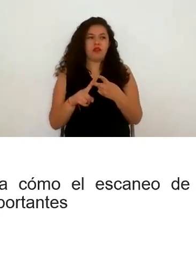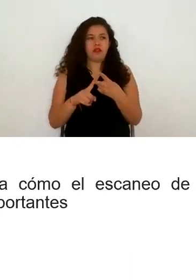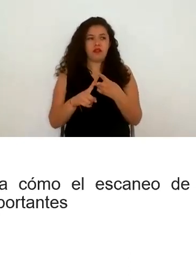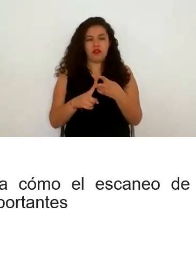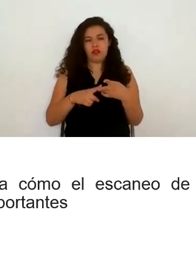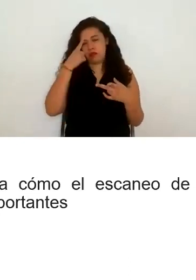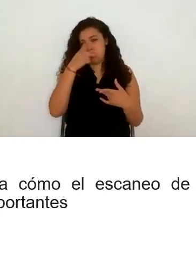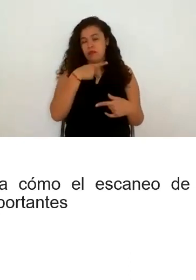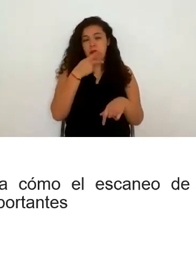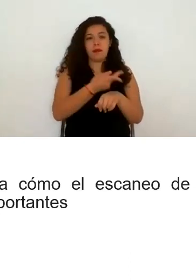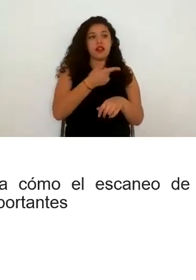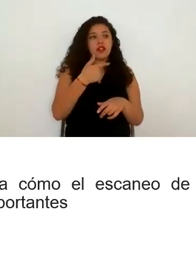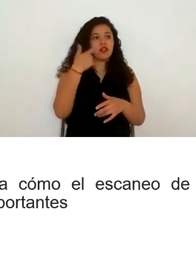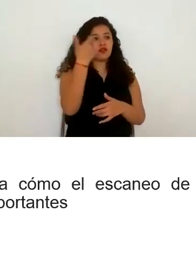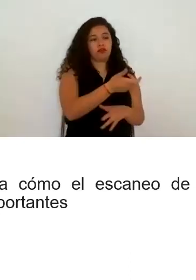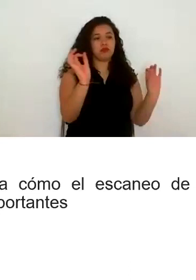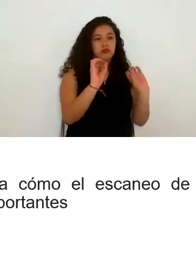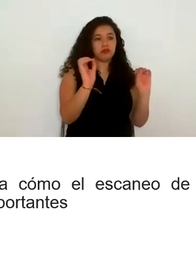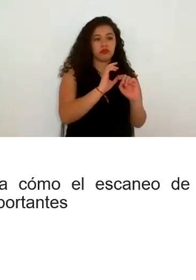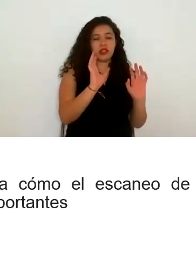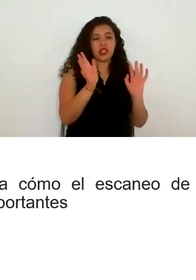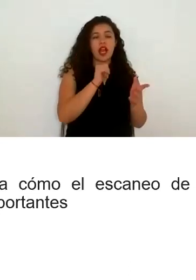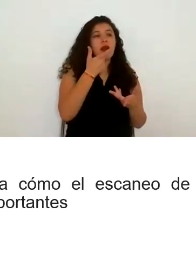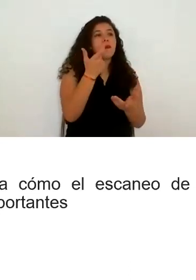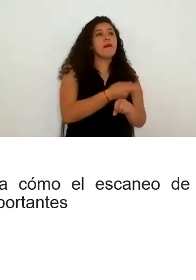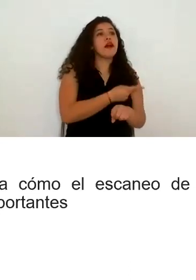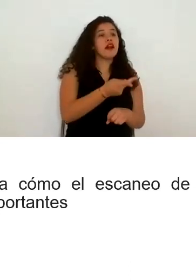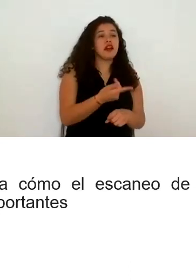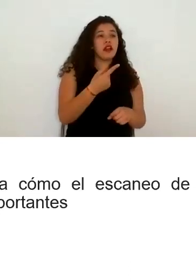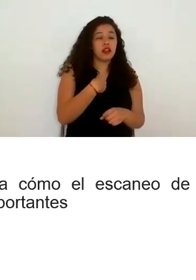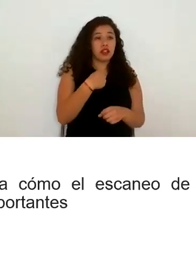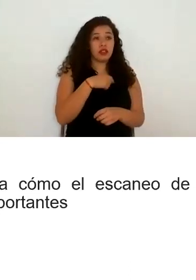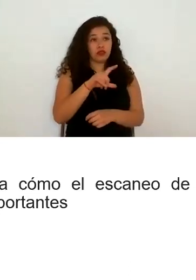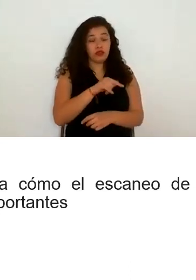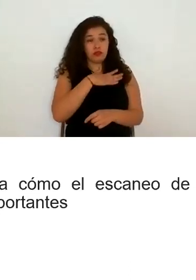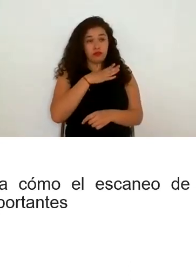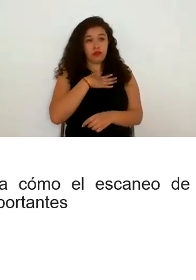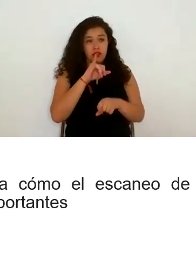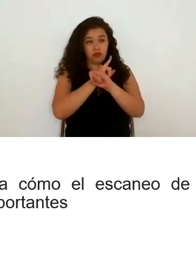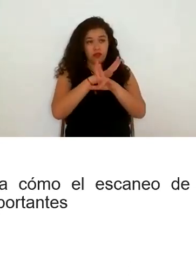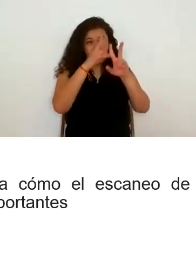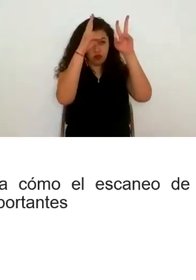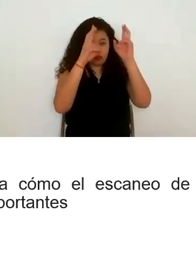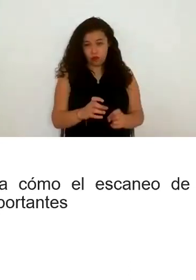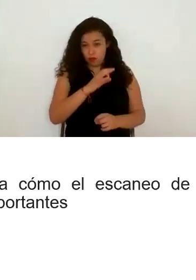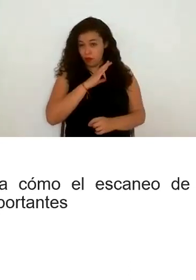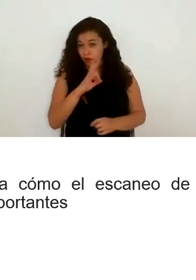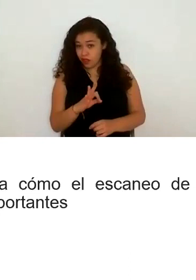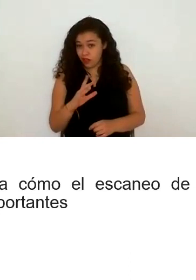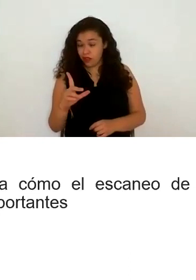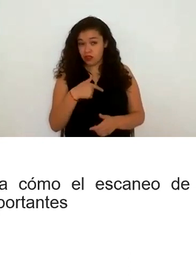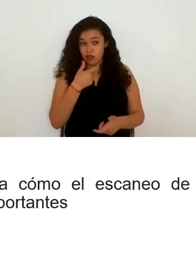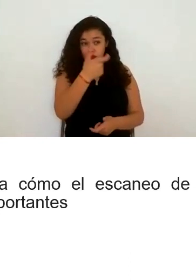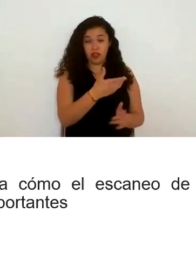si dejo de pagar ese servidor, puedo descargar después mis datos y dejo de pagar el